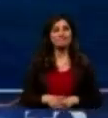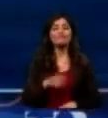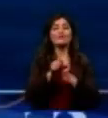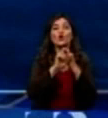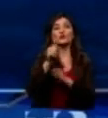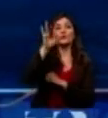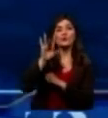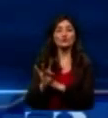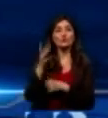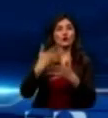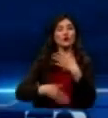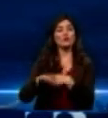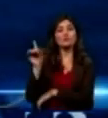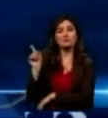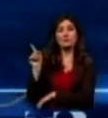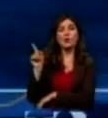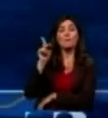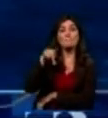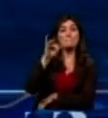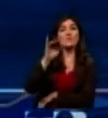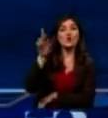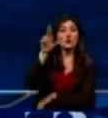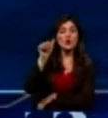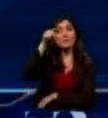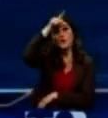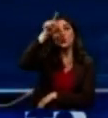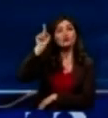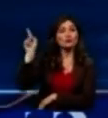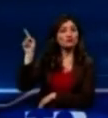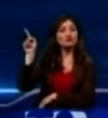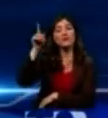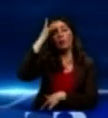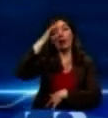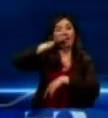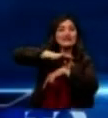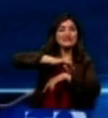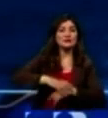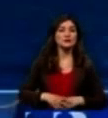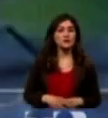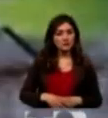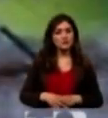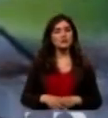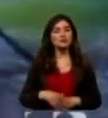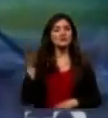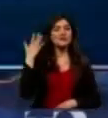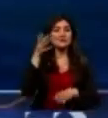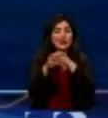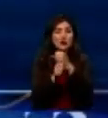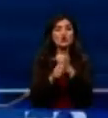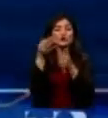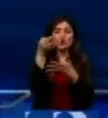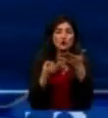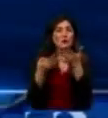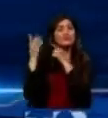del 2018, se reportan ya en Piura, Perú, 267 casos probables de dengue. El año pasado, en